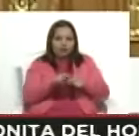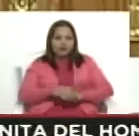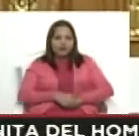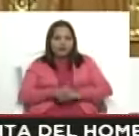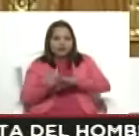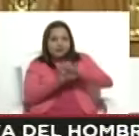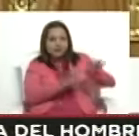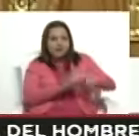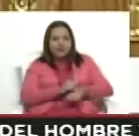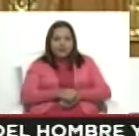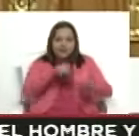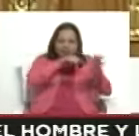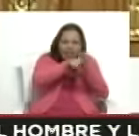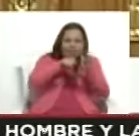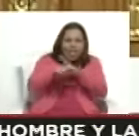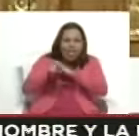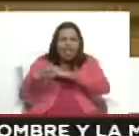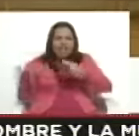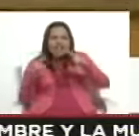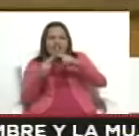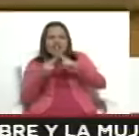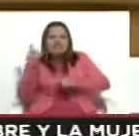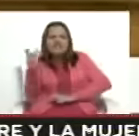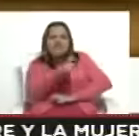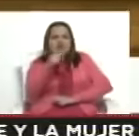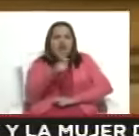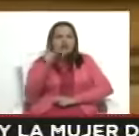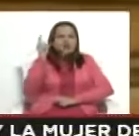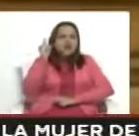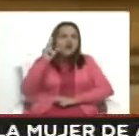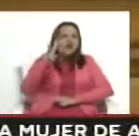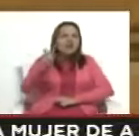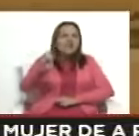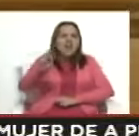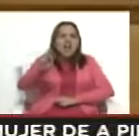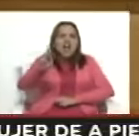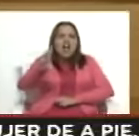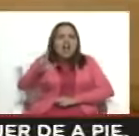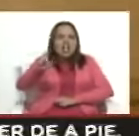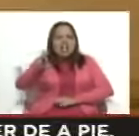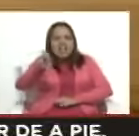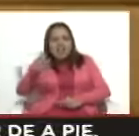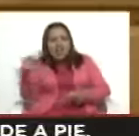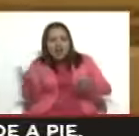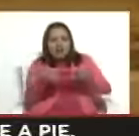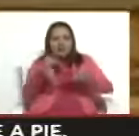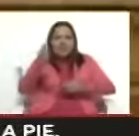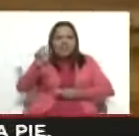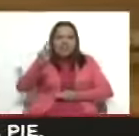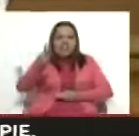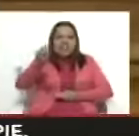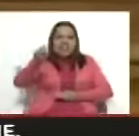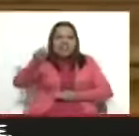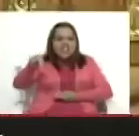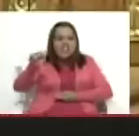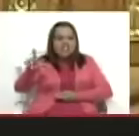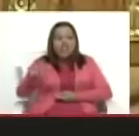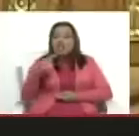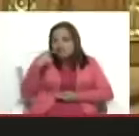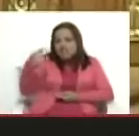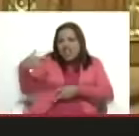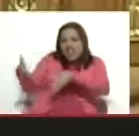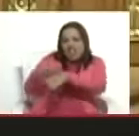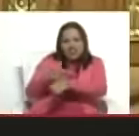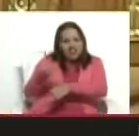Allanamientos en el Táchira tras la pista de Valero y Bernal. Yo le dije a Iris desde hace tiempo, no ande con Freddy Bernal.